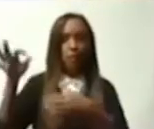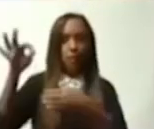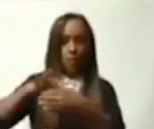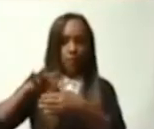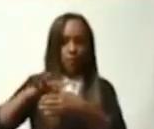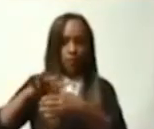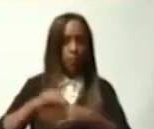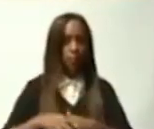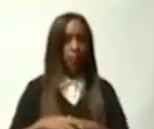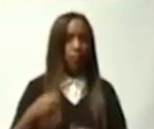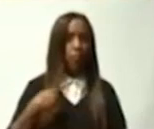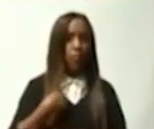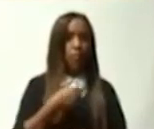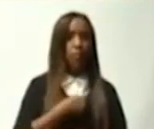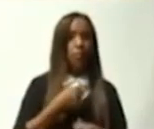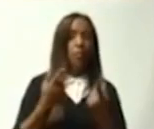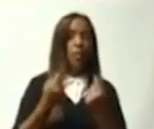de sectores